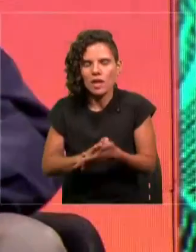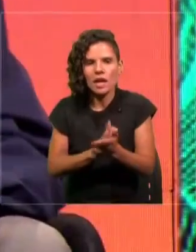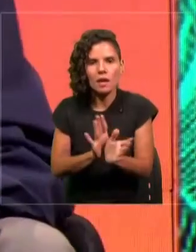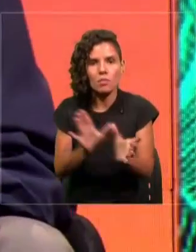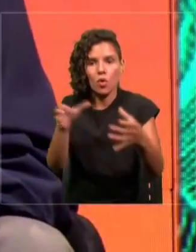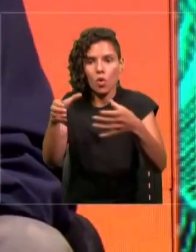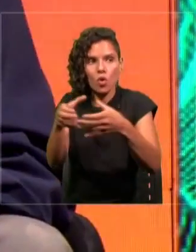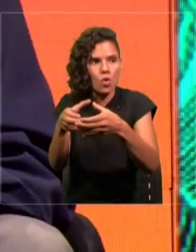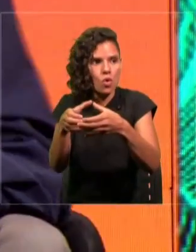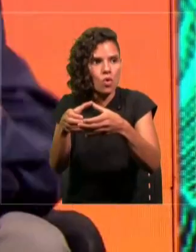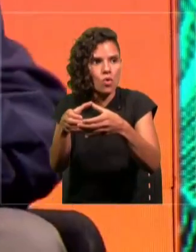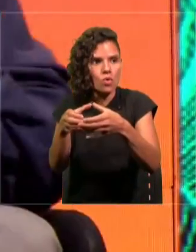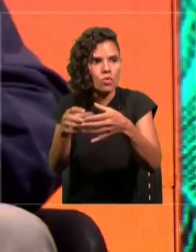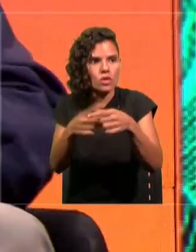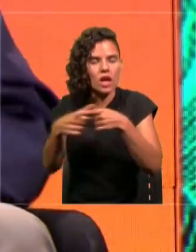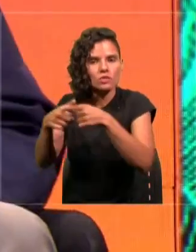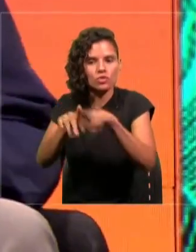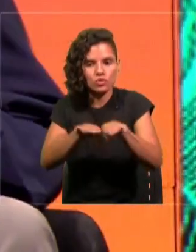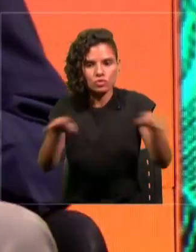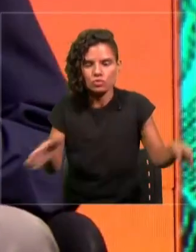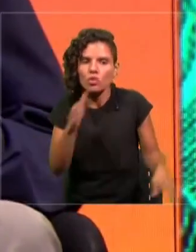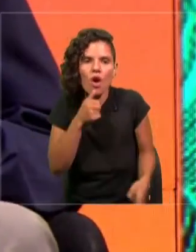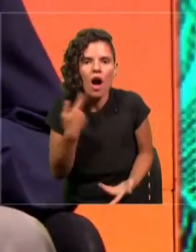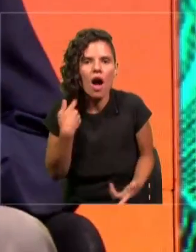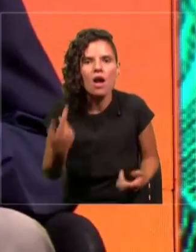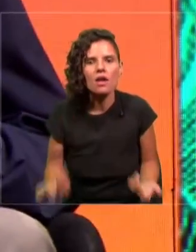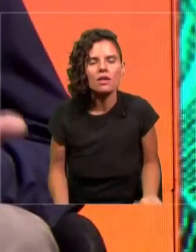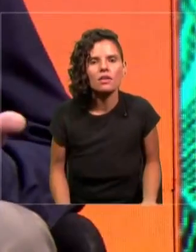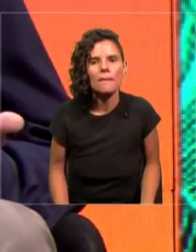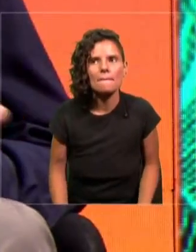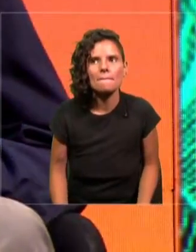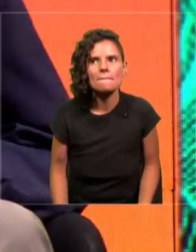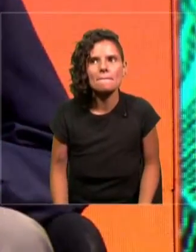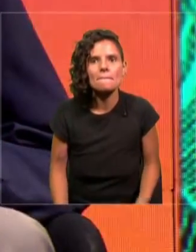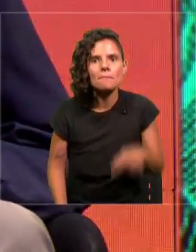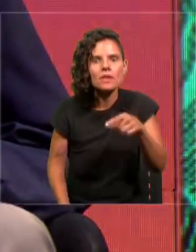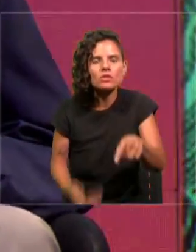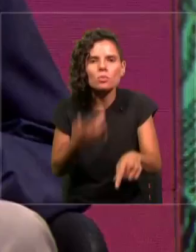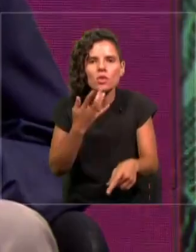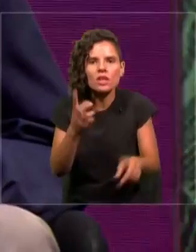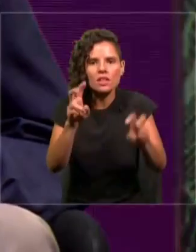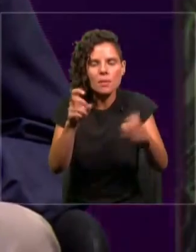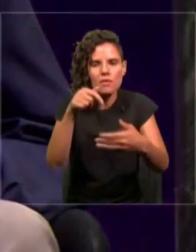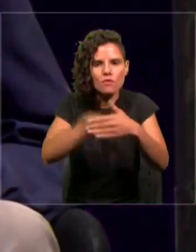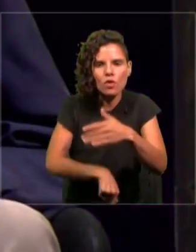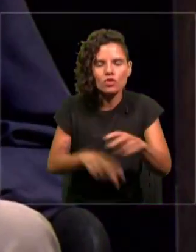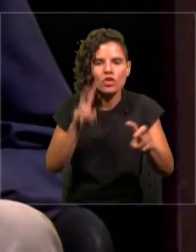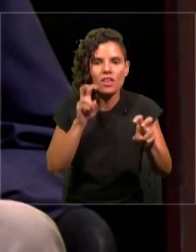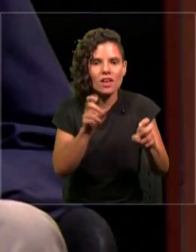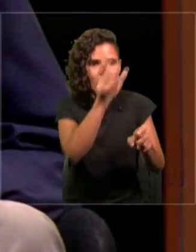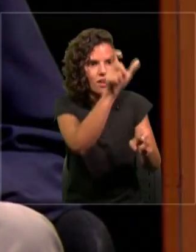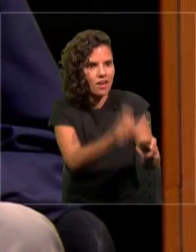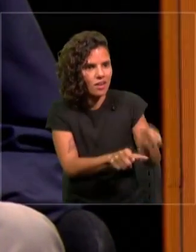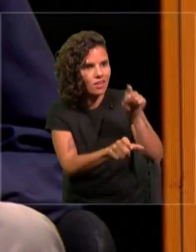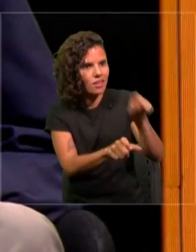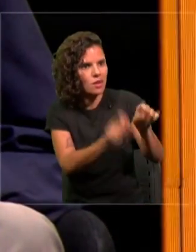social. Digo esto porque el tema de fondo de la diversidad es el